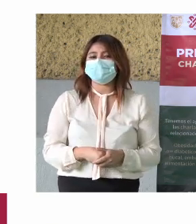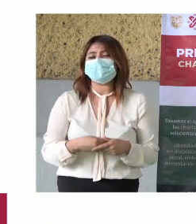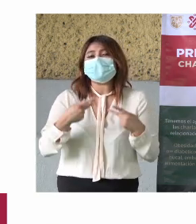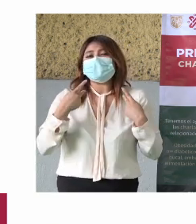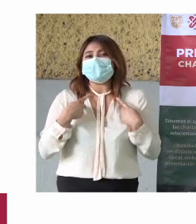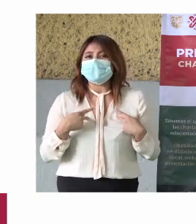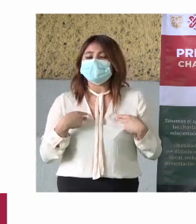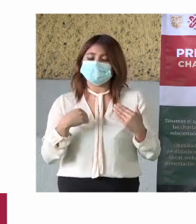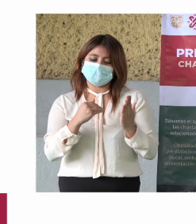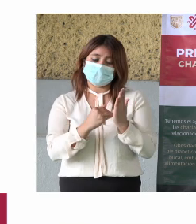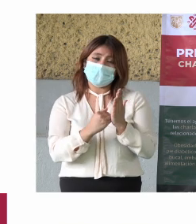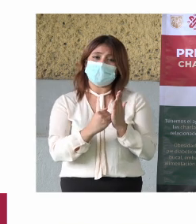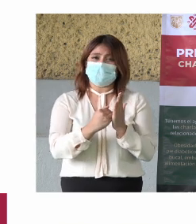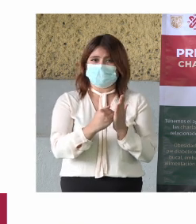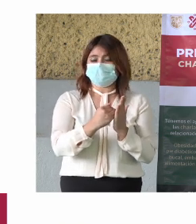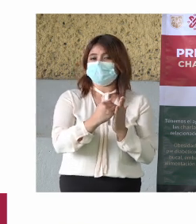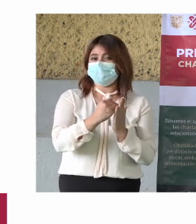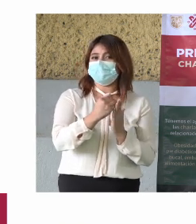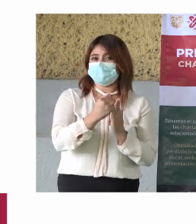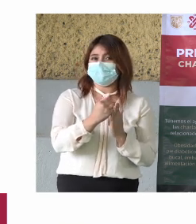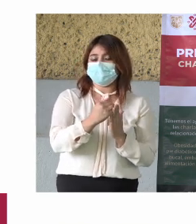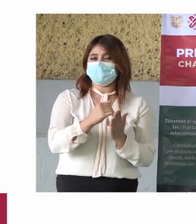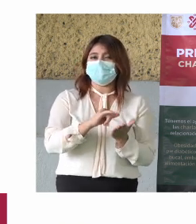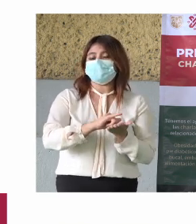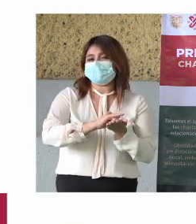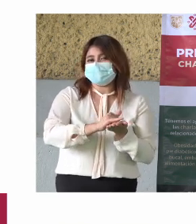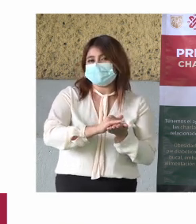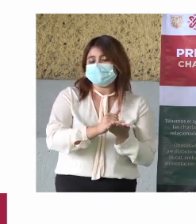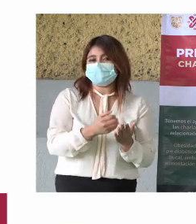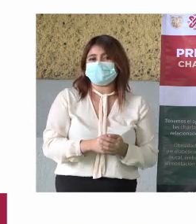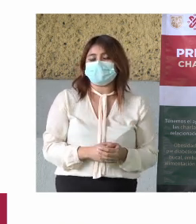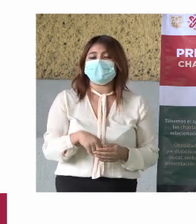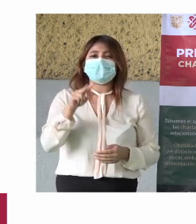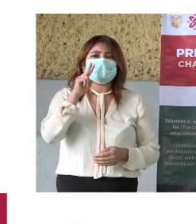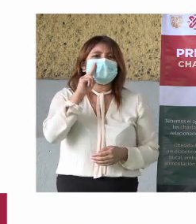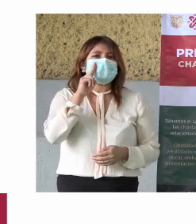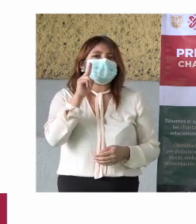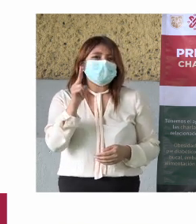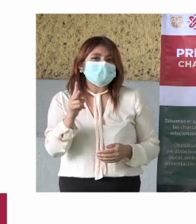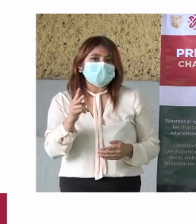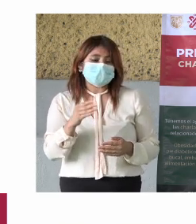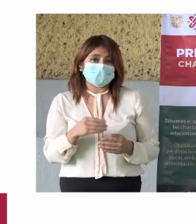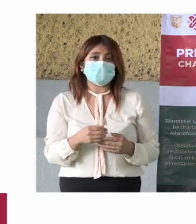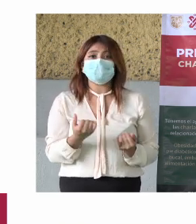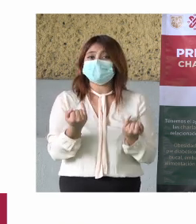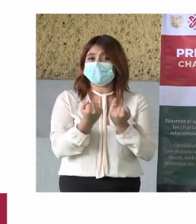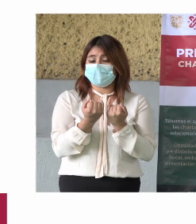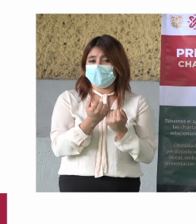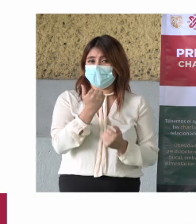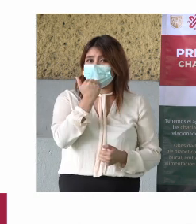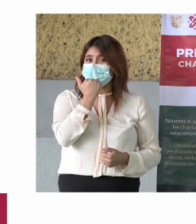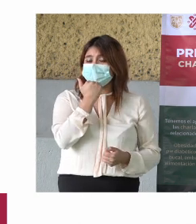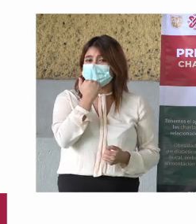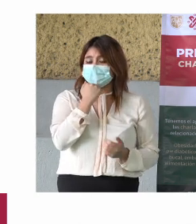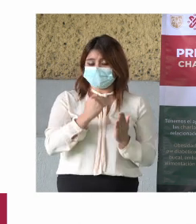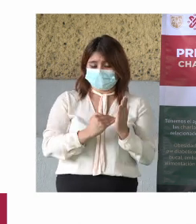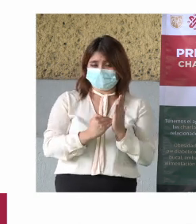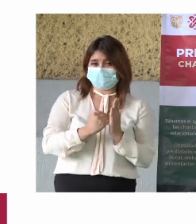empiezan a subir de peso y esta situación de la glucosa, si se dan cuenta, empieza a ir para arriba. Y lo mismo pasa